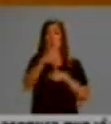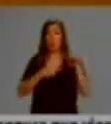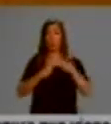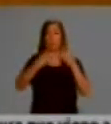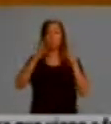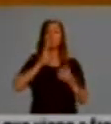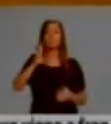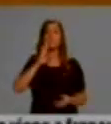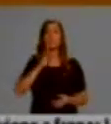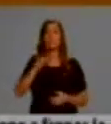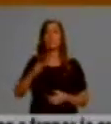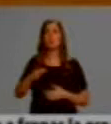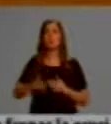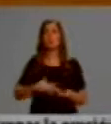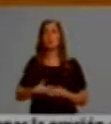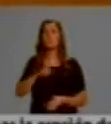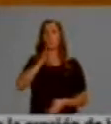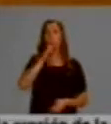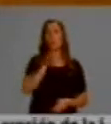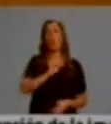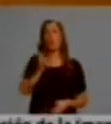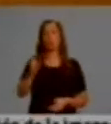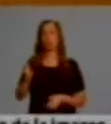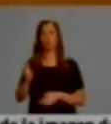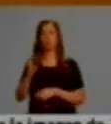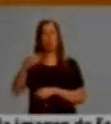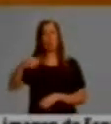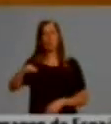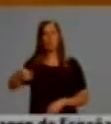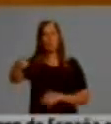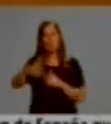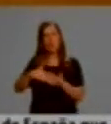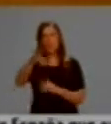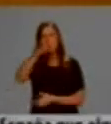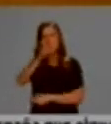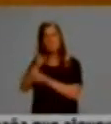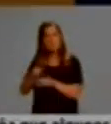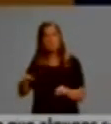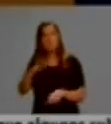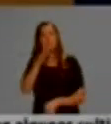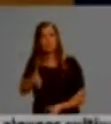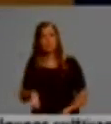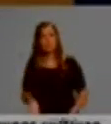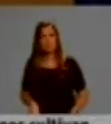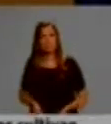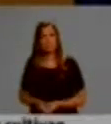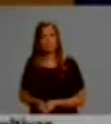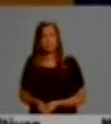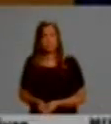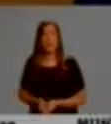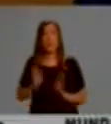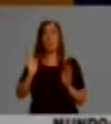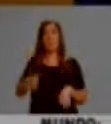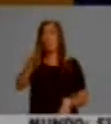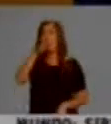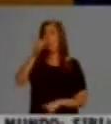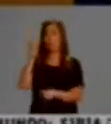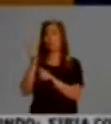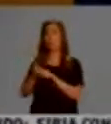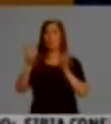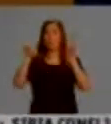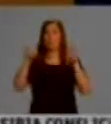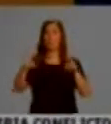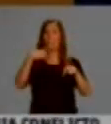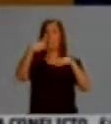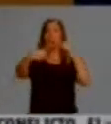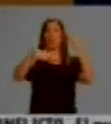ha sido la que ha presentado Izquierda Unida y otras asociaciones. ¿Por qué no han presentado ustedes la querella contra Bárcenas? Y solo se han querellado contra los mensajeros